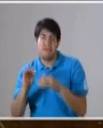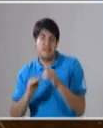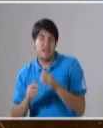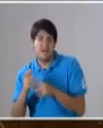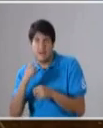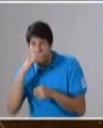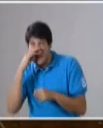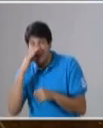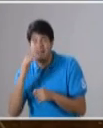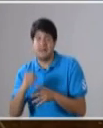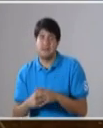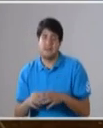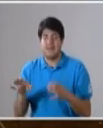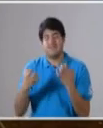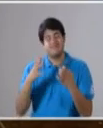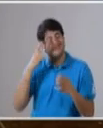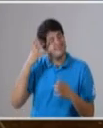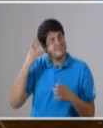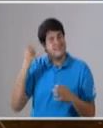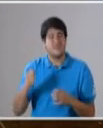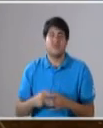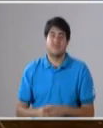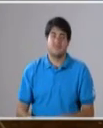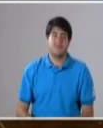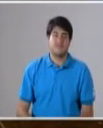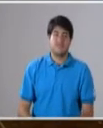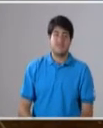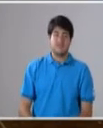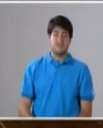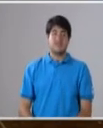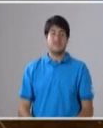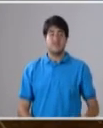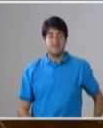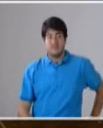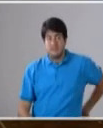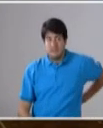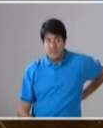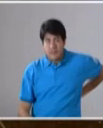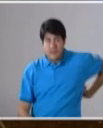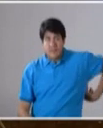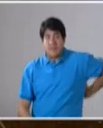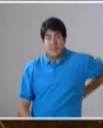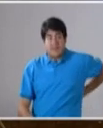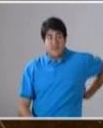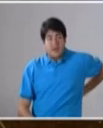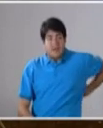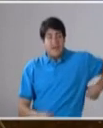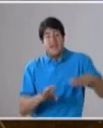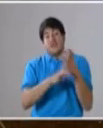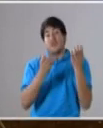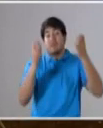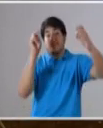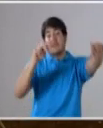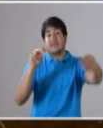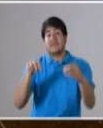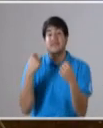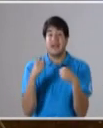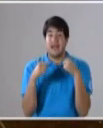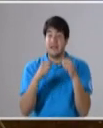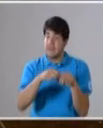ganancias, lo cual tampoco es correcto, ¿verdad? Pero les quitaron, entonces tenemos que hacer otro, ¿verdad? Para